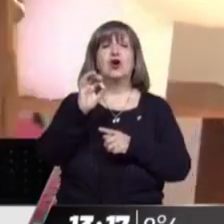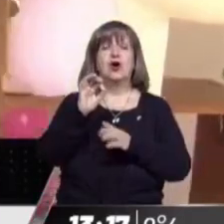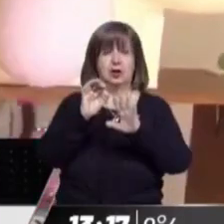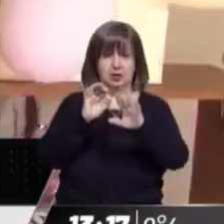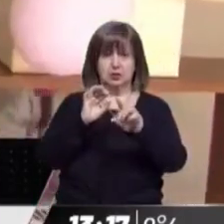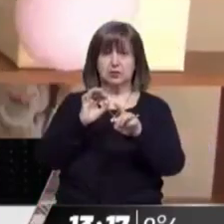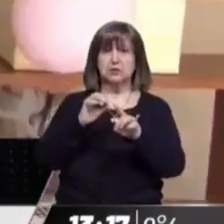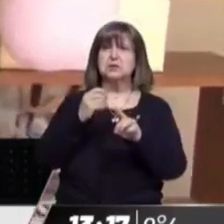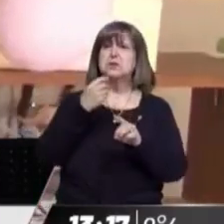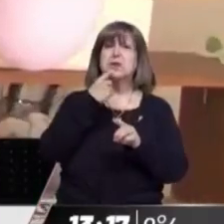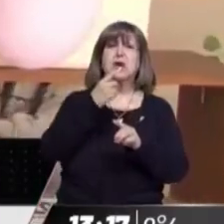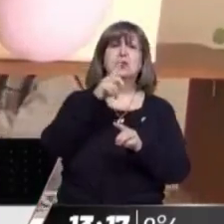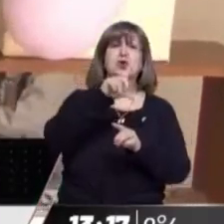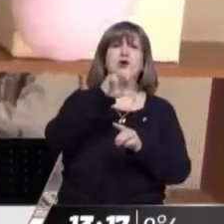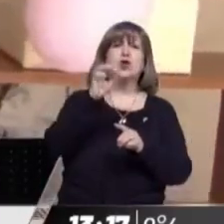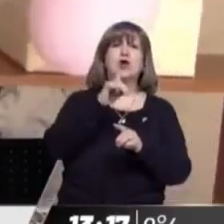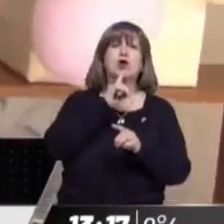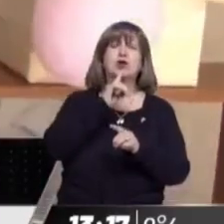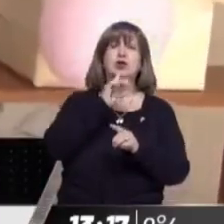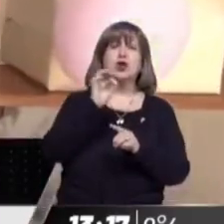Ay, ¿el loto cuánto tiene acumulado?